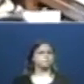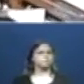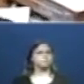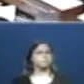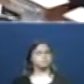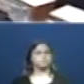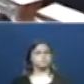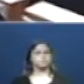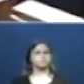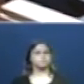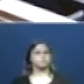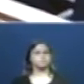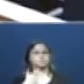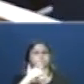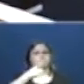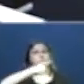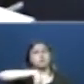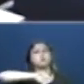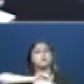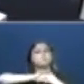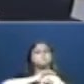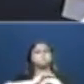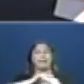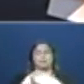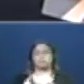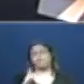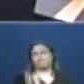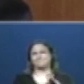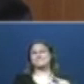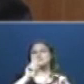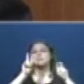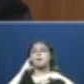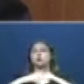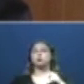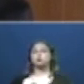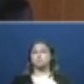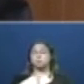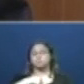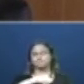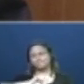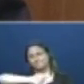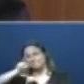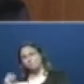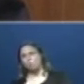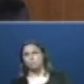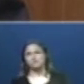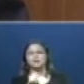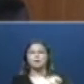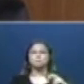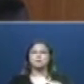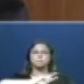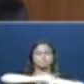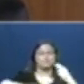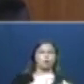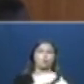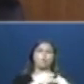señorías en relación a la construcción estamos reorientando nuestras políticas hacia la actividad de regeneración urbana y